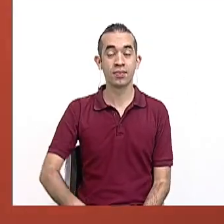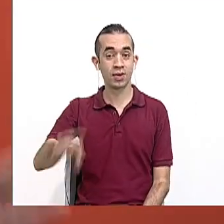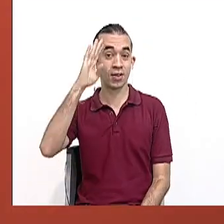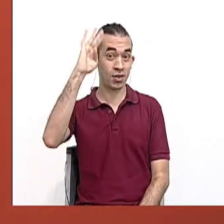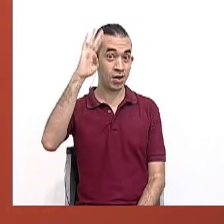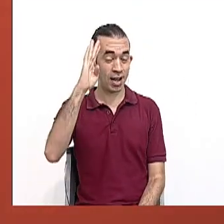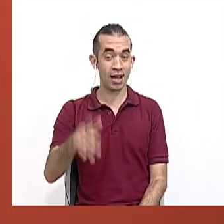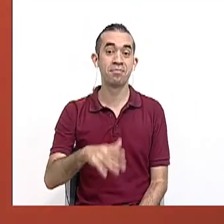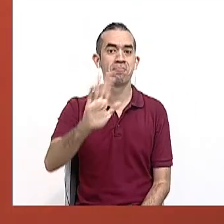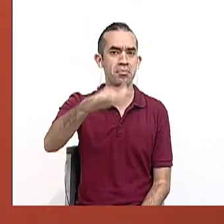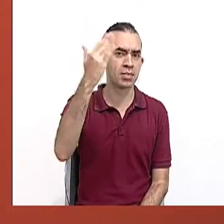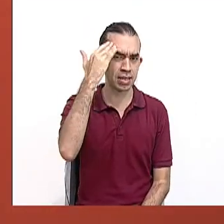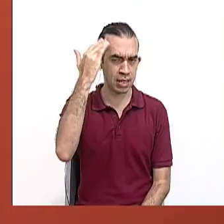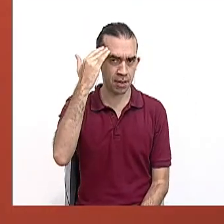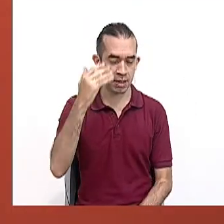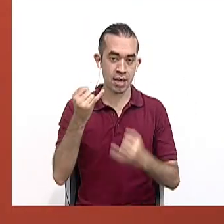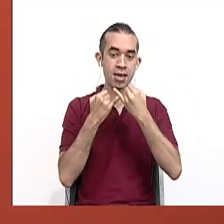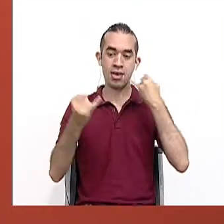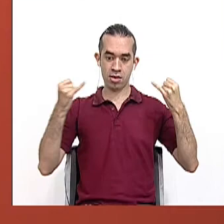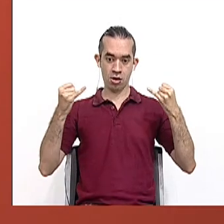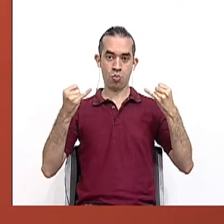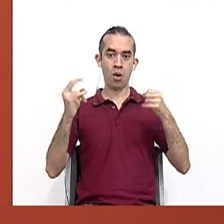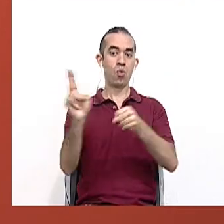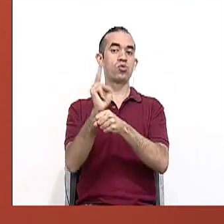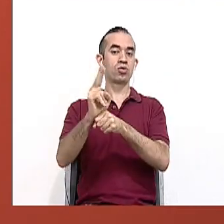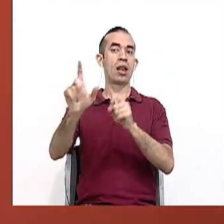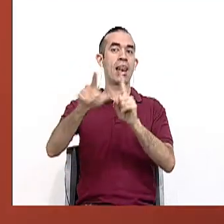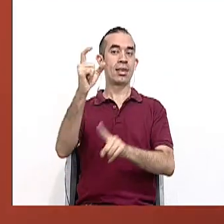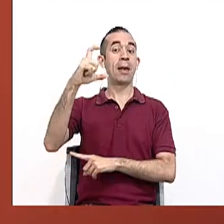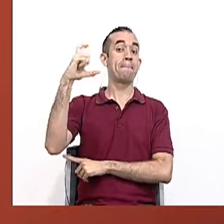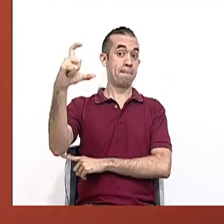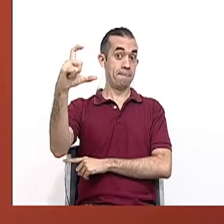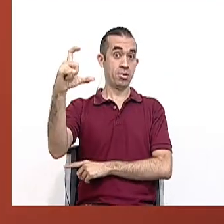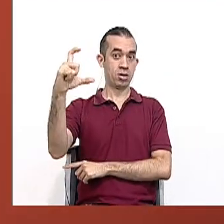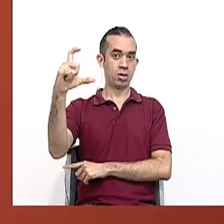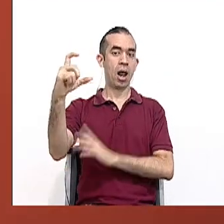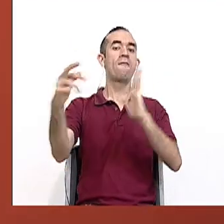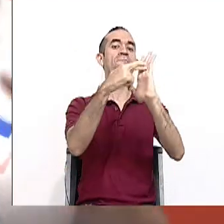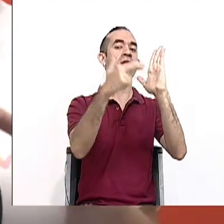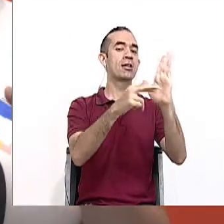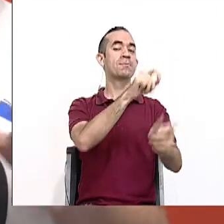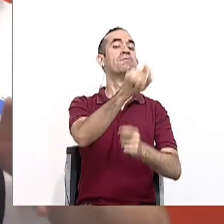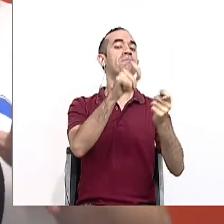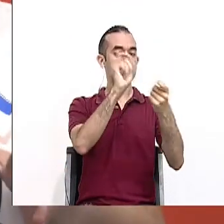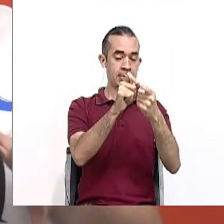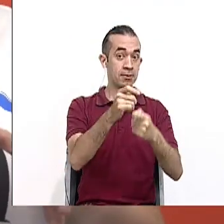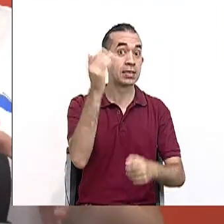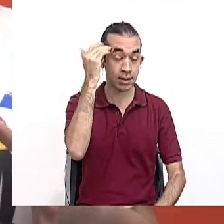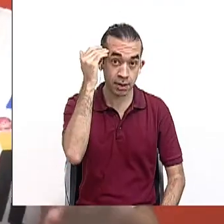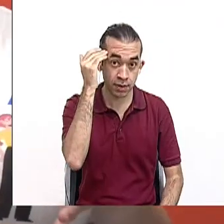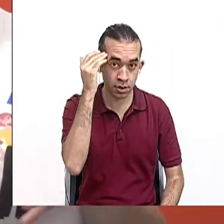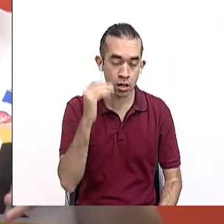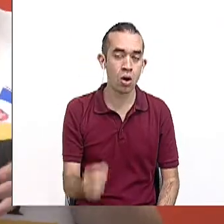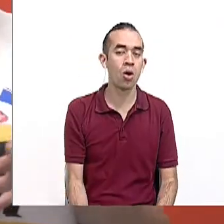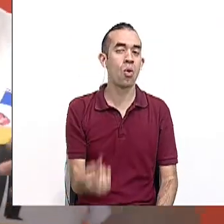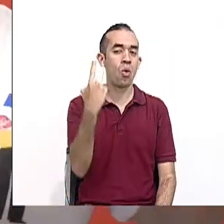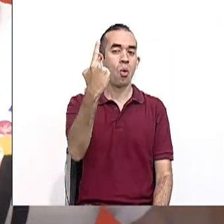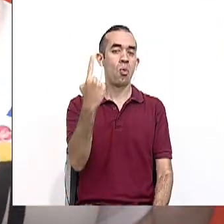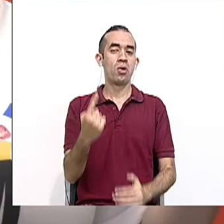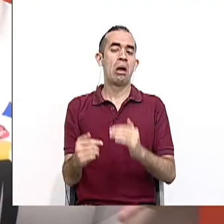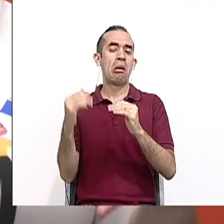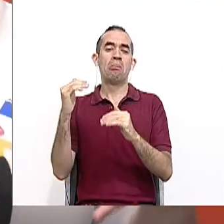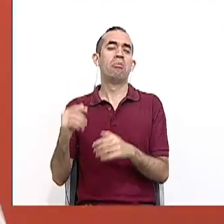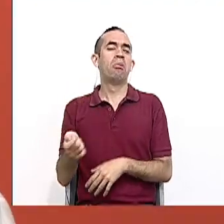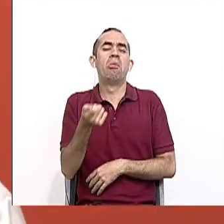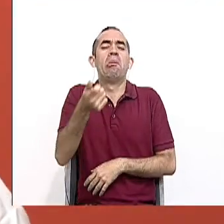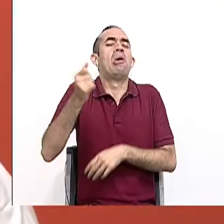Hola, ¿sabían que en nuestro idioma el uso de las letras mayúsculas tiene reglas muy específicas? Pero hay una que es la menos utilizada